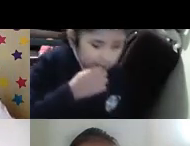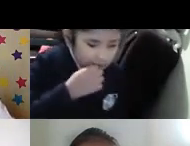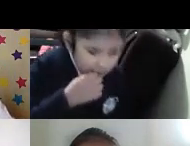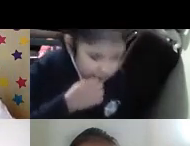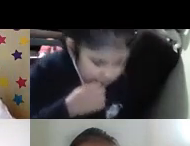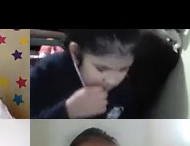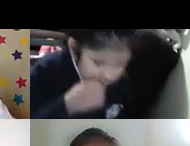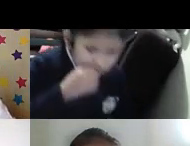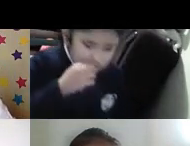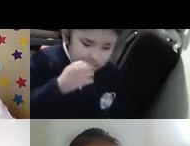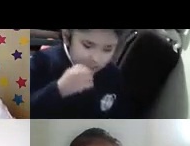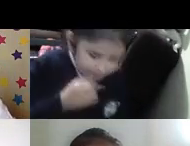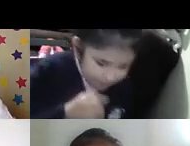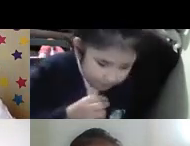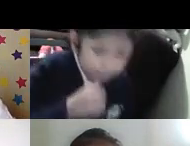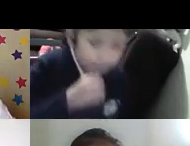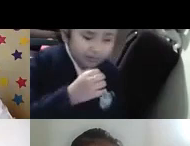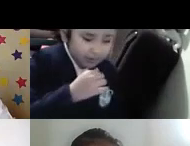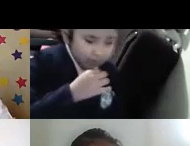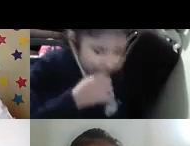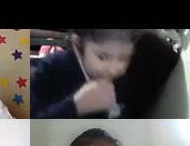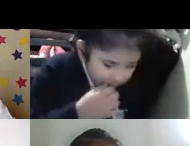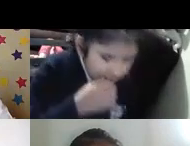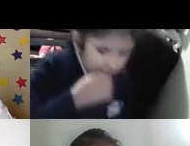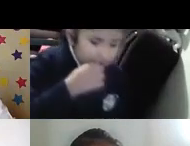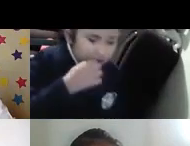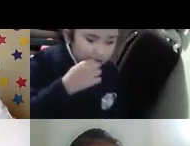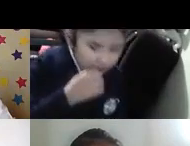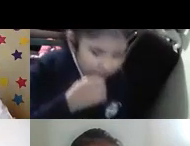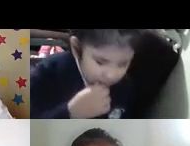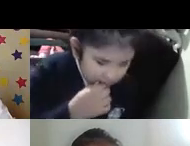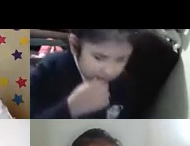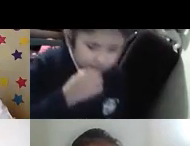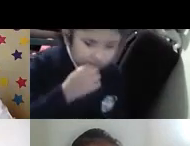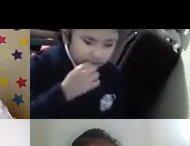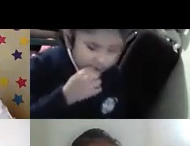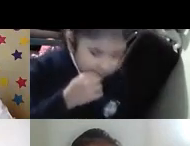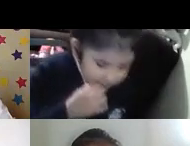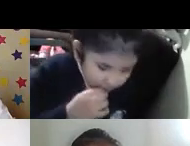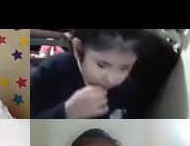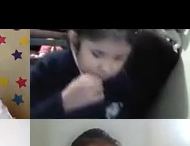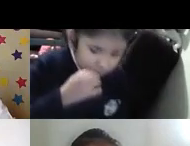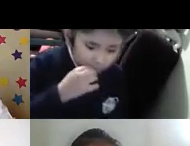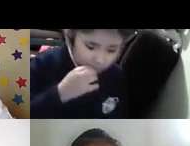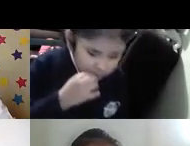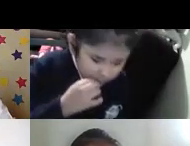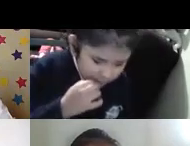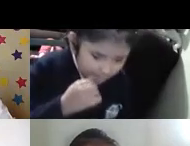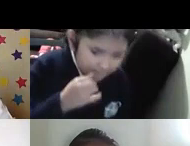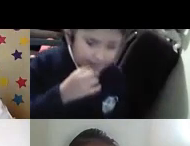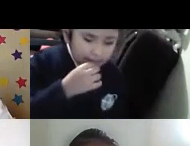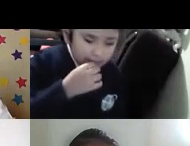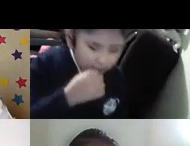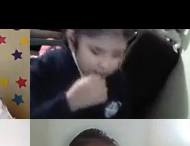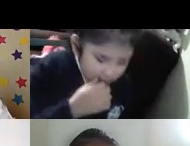a pintar, a dibujar, a fotografías. Ella vio